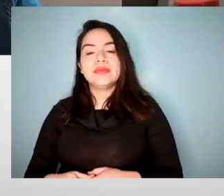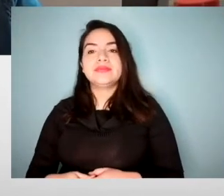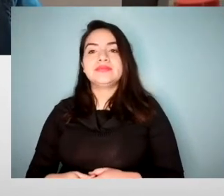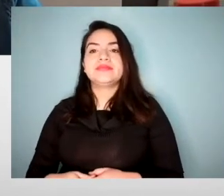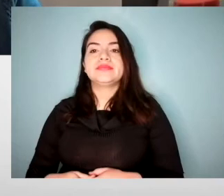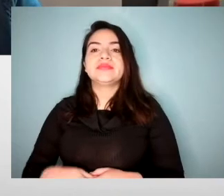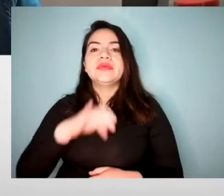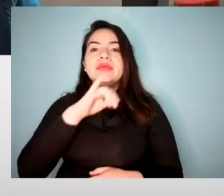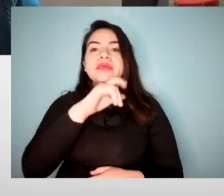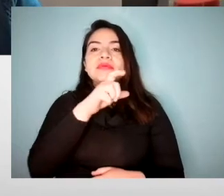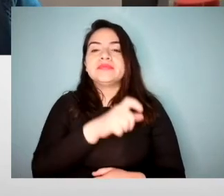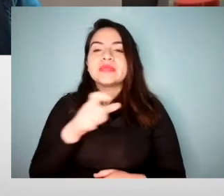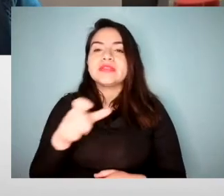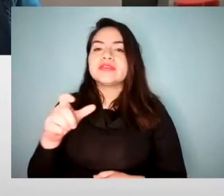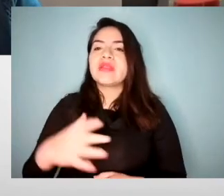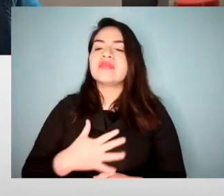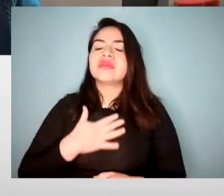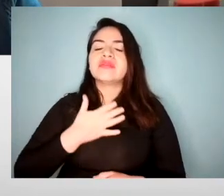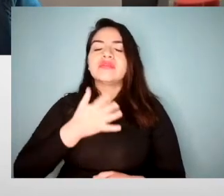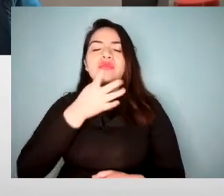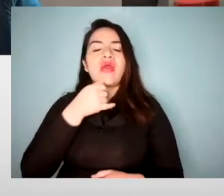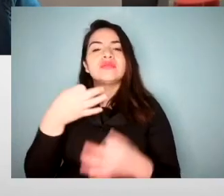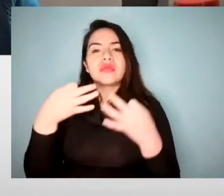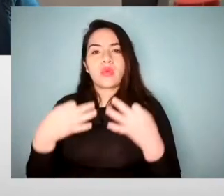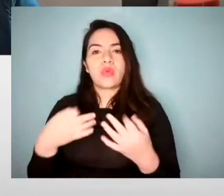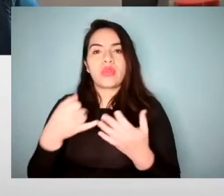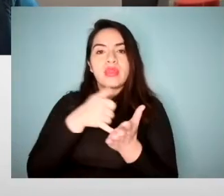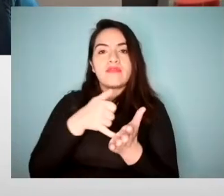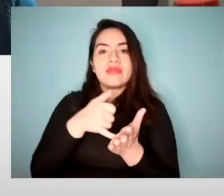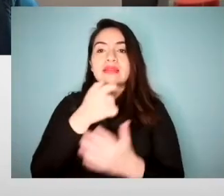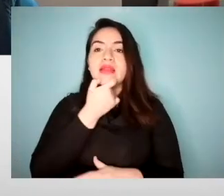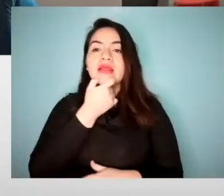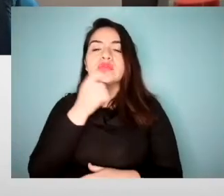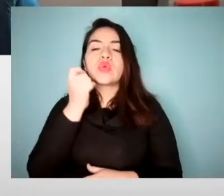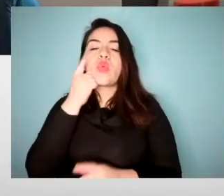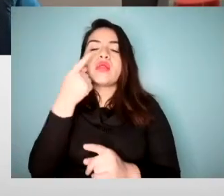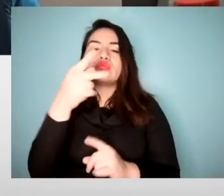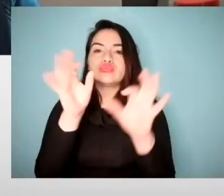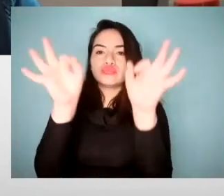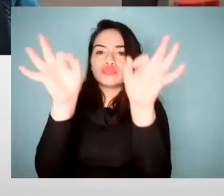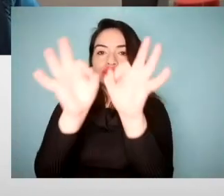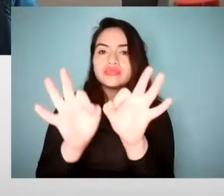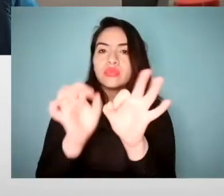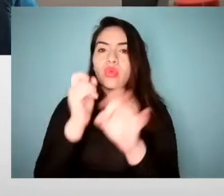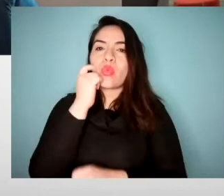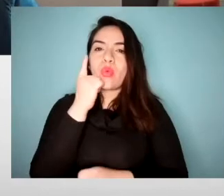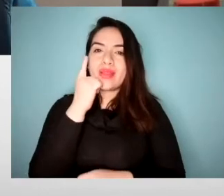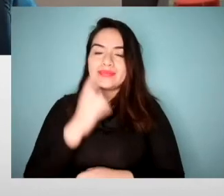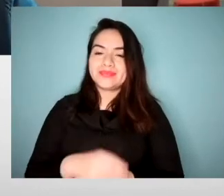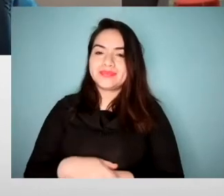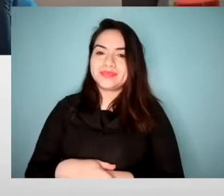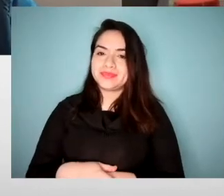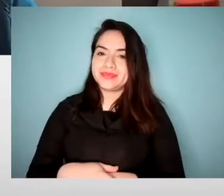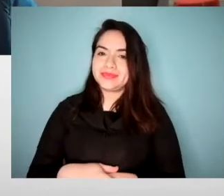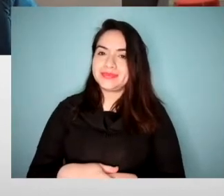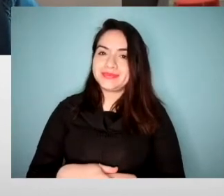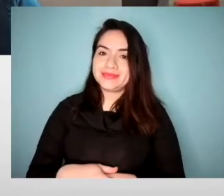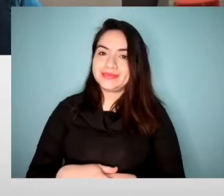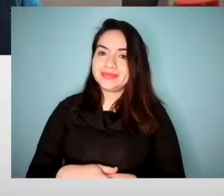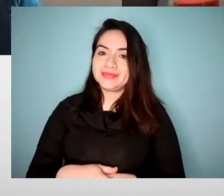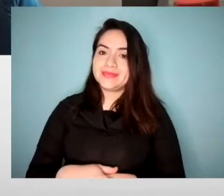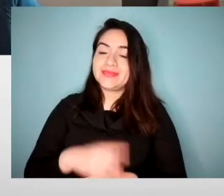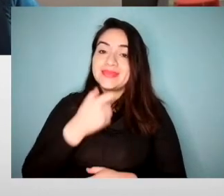inseguras con sus habilidades en el inglés, ¿cuál sería tu consejo? Bueno, la verdad es, el inglés